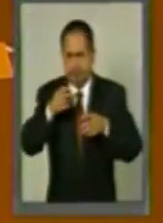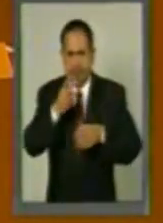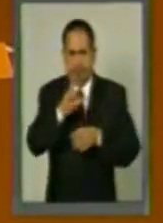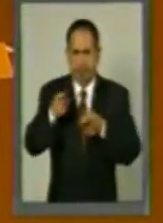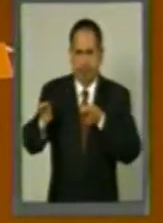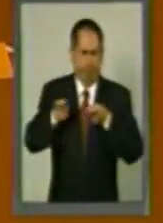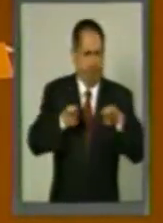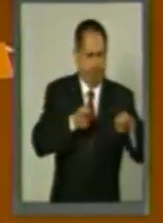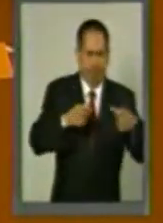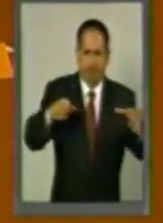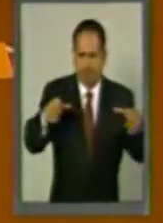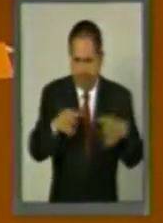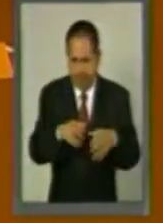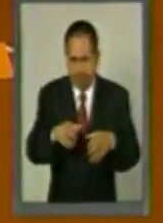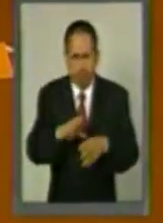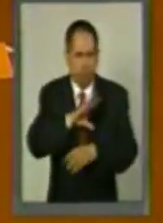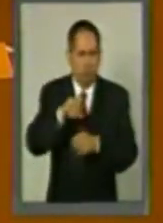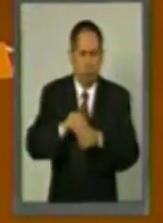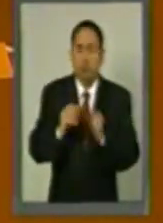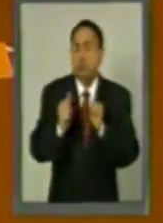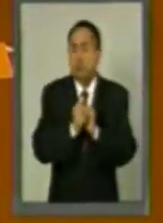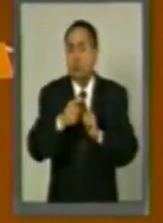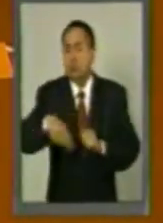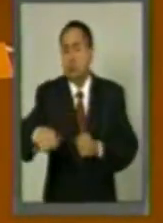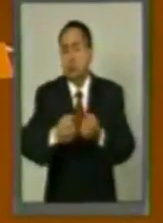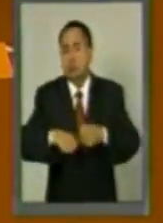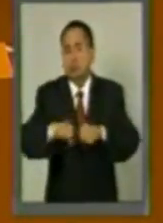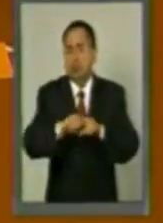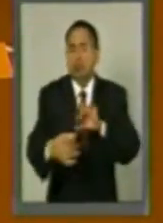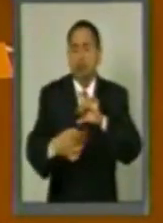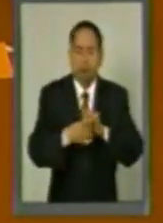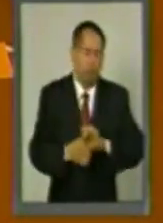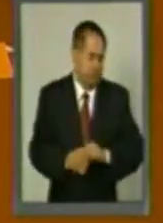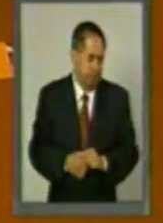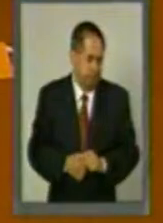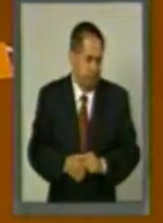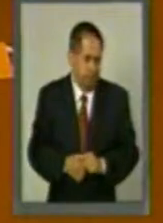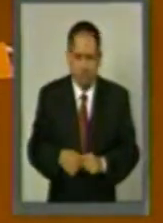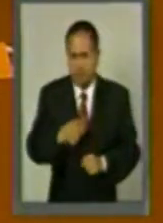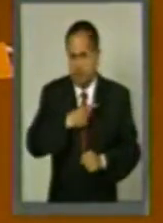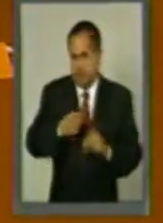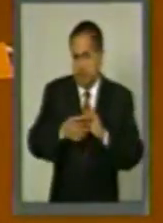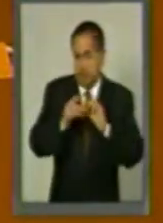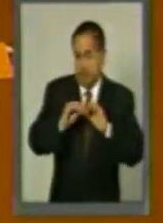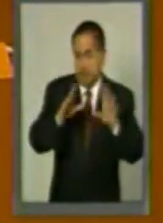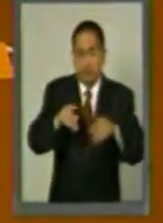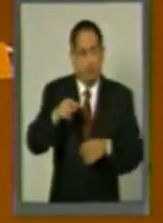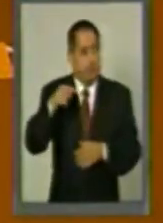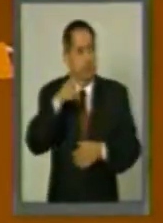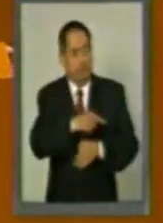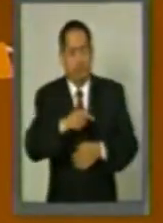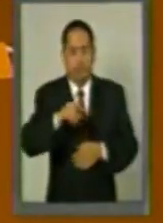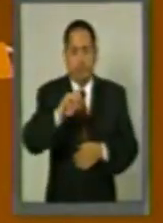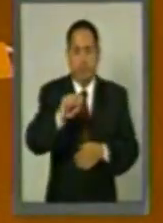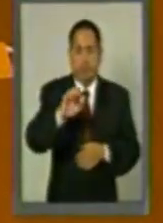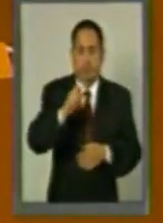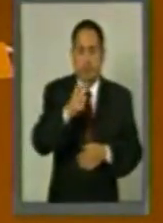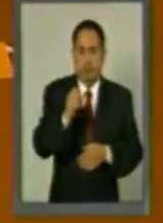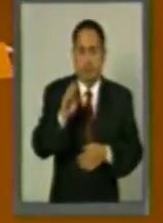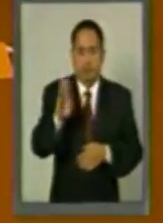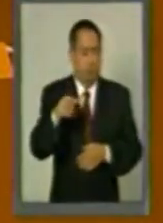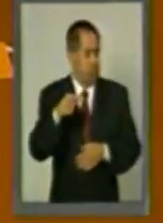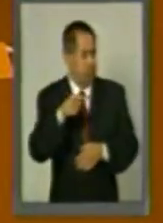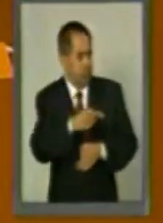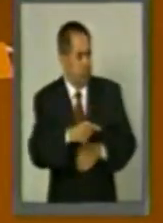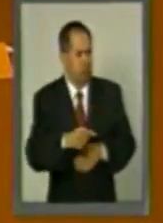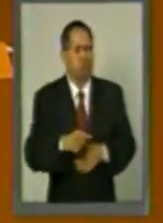acompañamiento permanente de la sociedad. Debemos señalar que desde la Secretaría de Gobernación